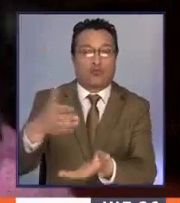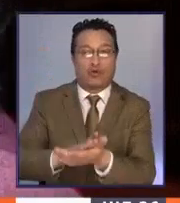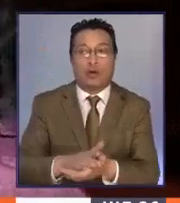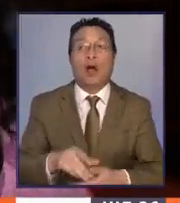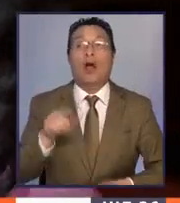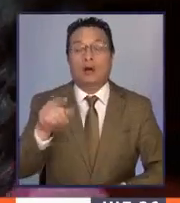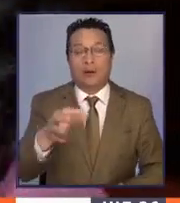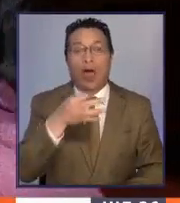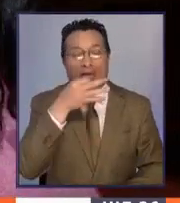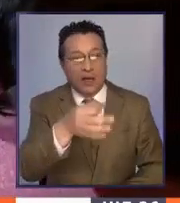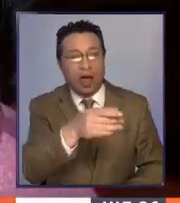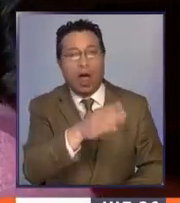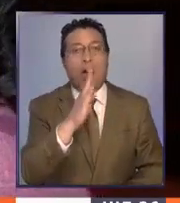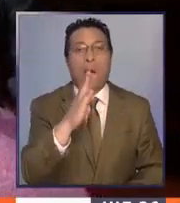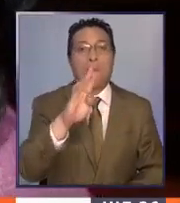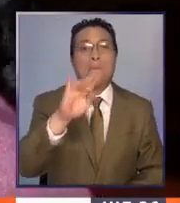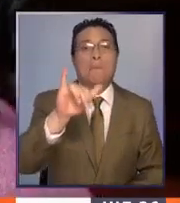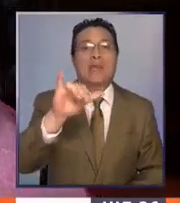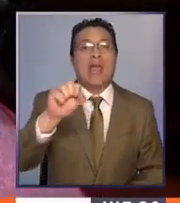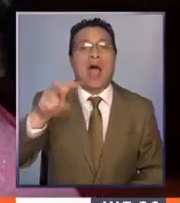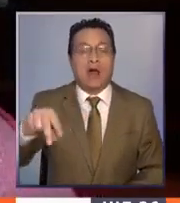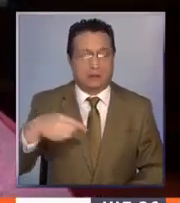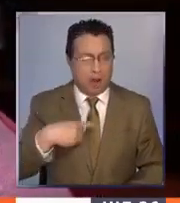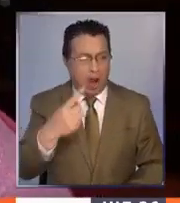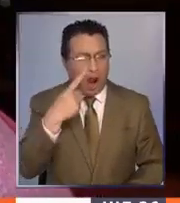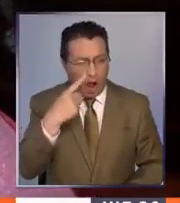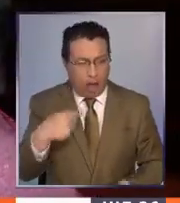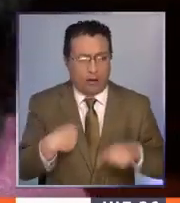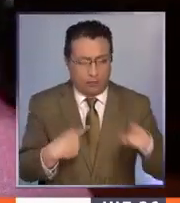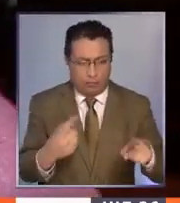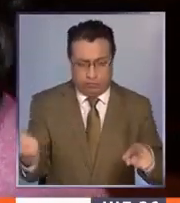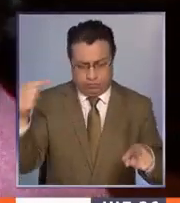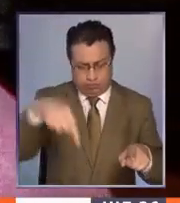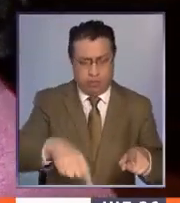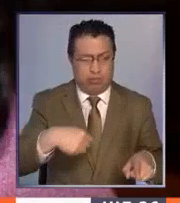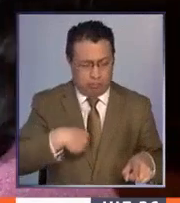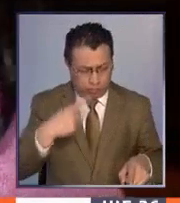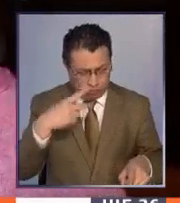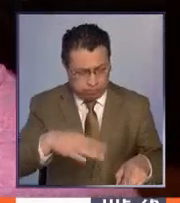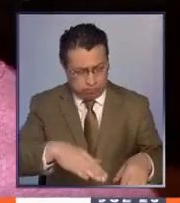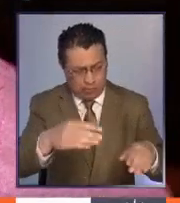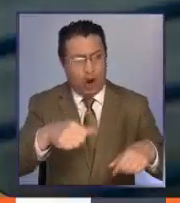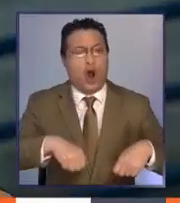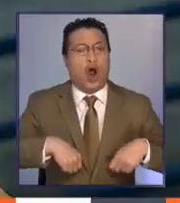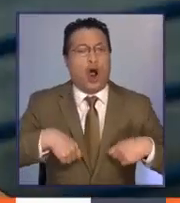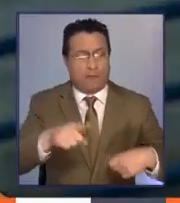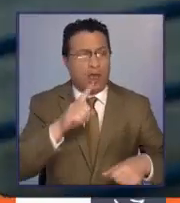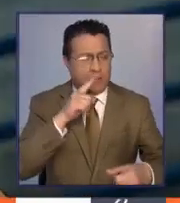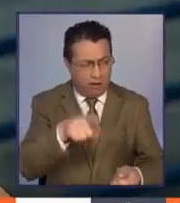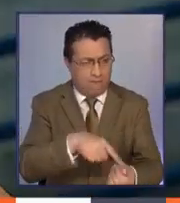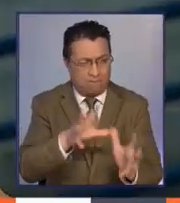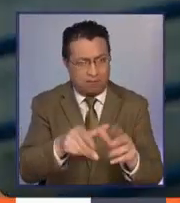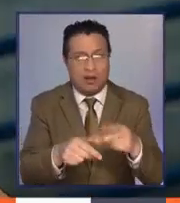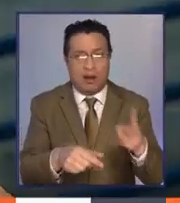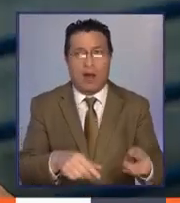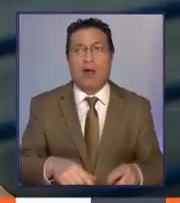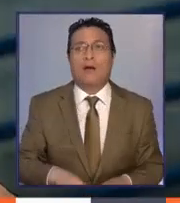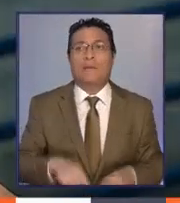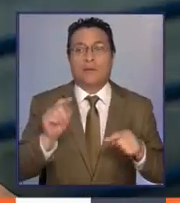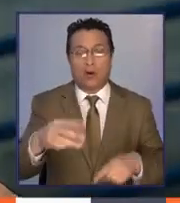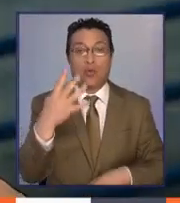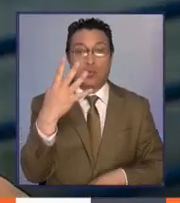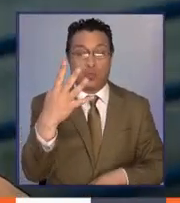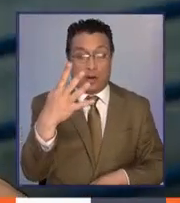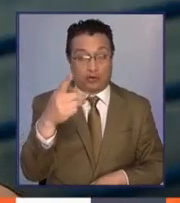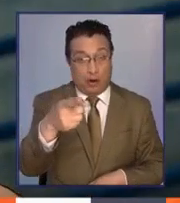tía, al Brian, corrí porque este niño lo conozco tantísimo desde que llegué a este país, jovencito, ya él tiene una familia. Tiene alrededor de 4 impactos